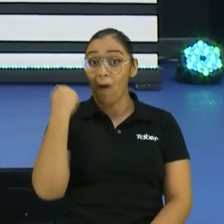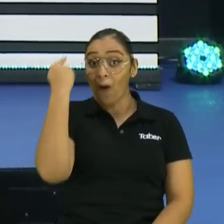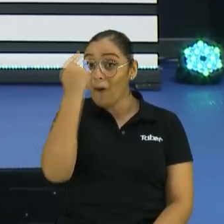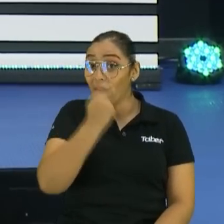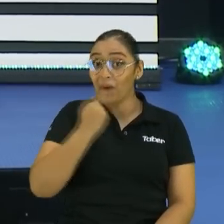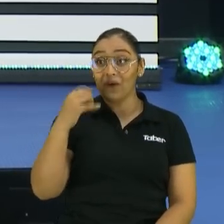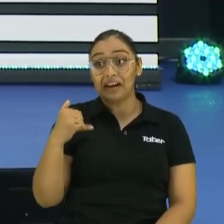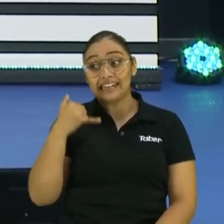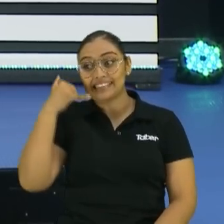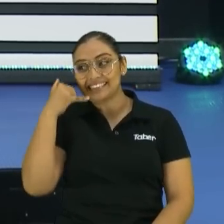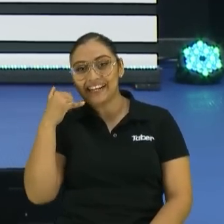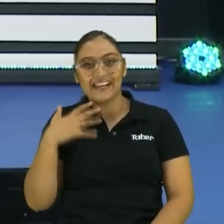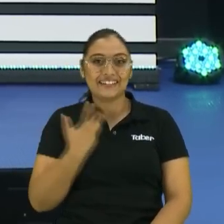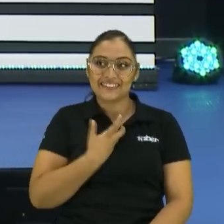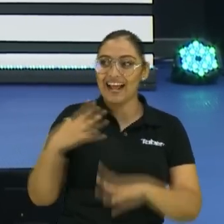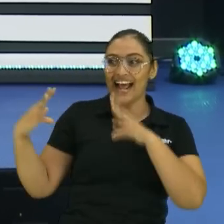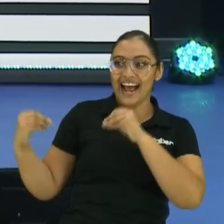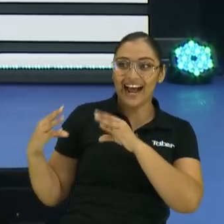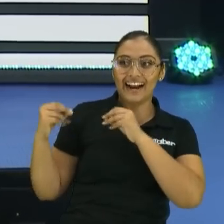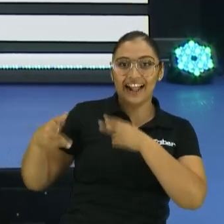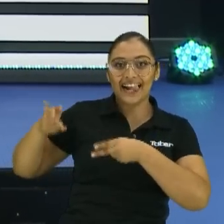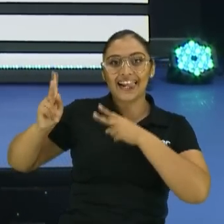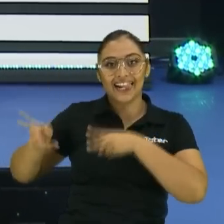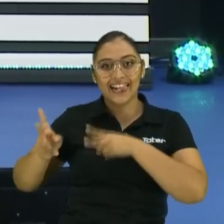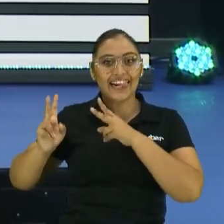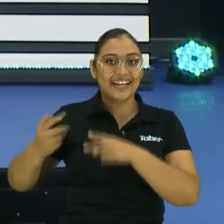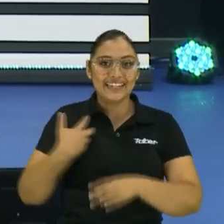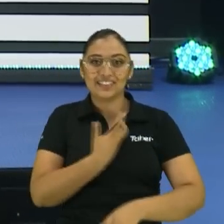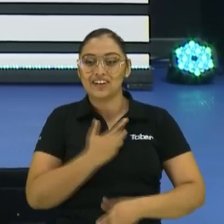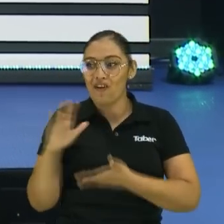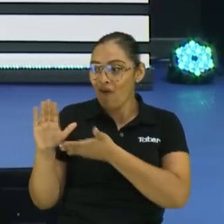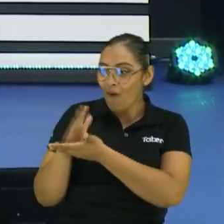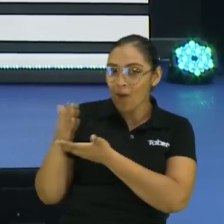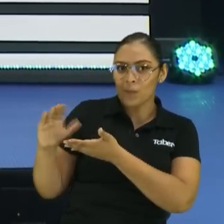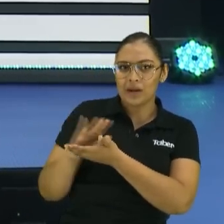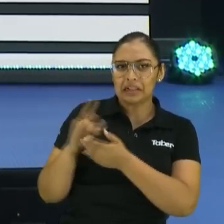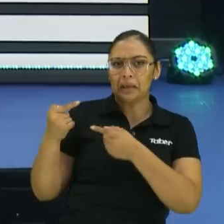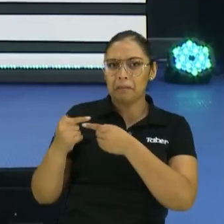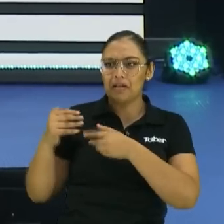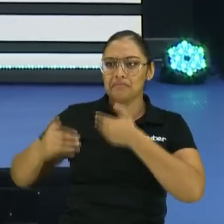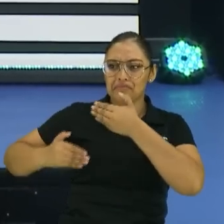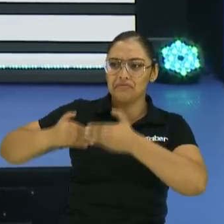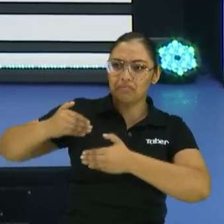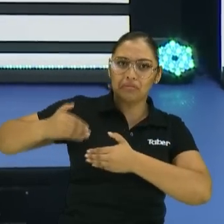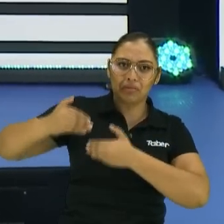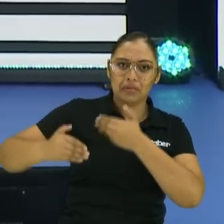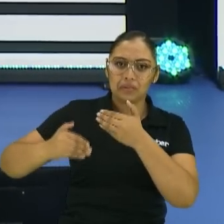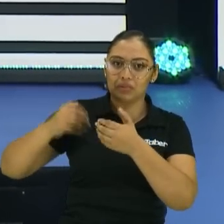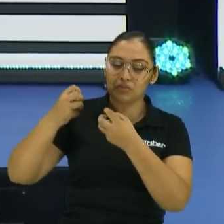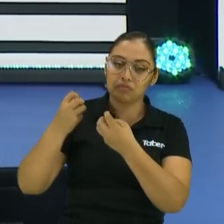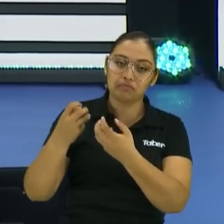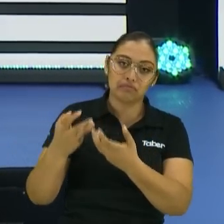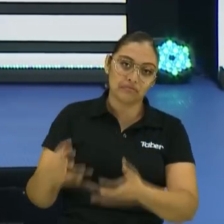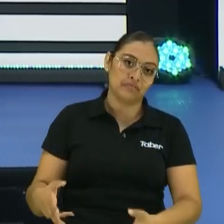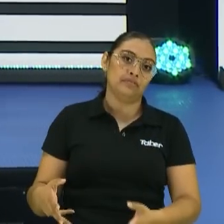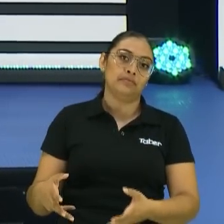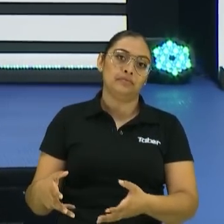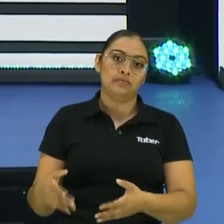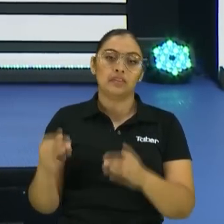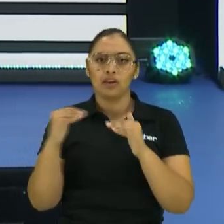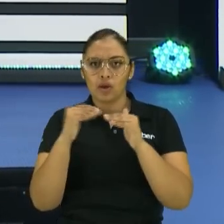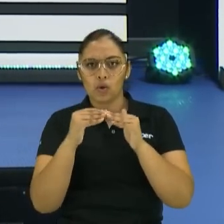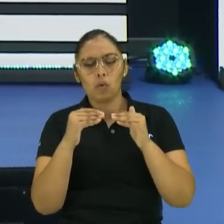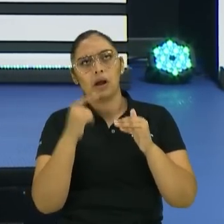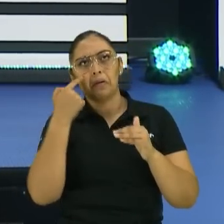para hablar para platicar para compartir y poco a poco esas cosas se fueron enfriando así también aquel